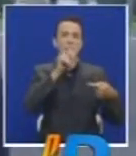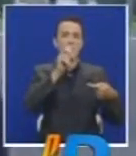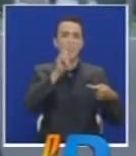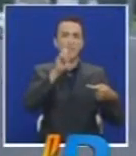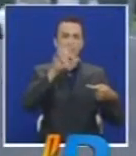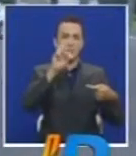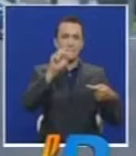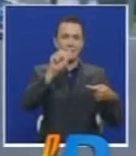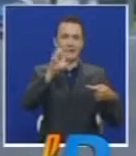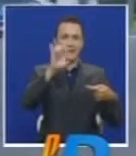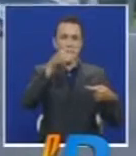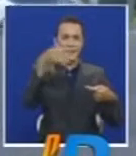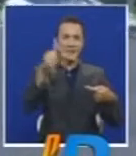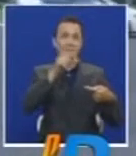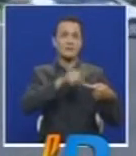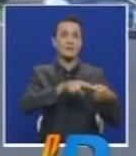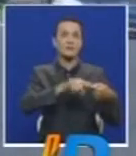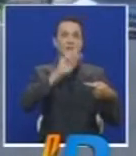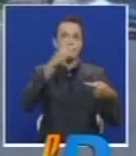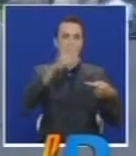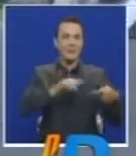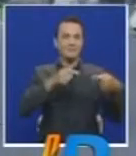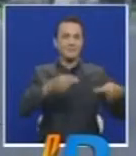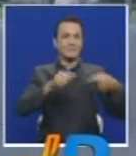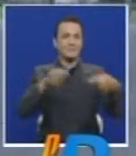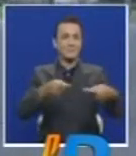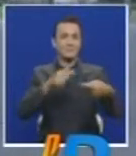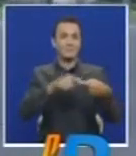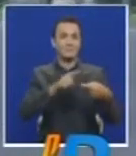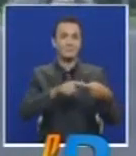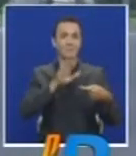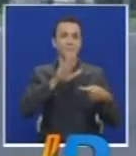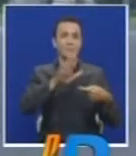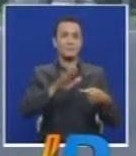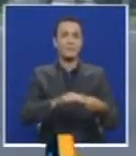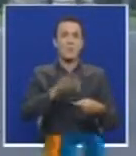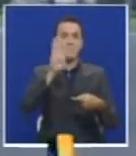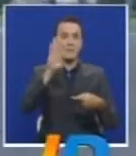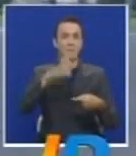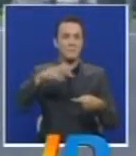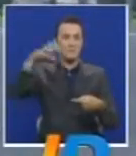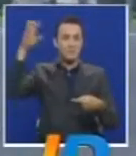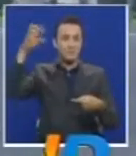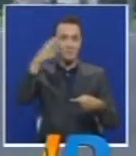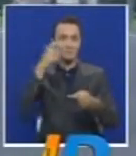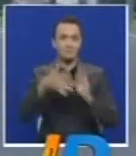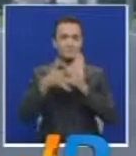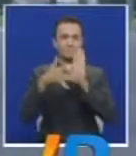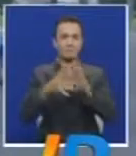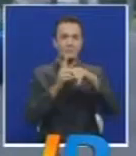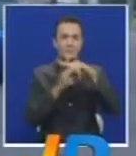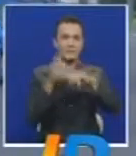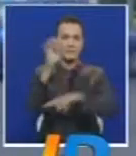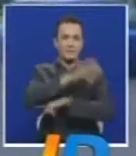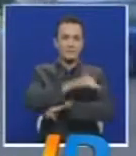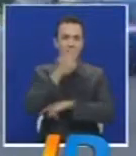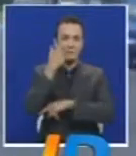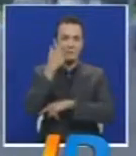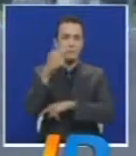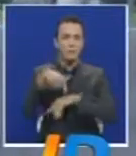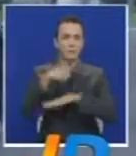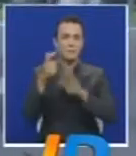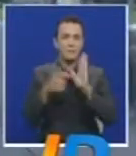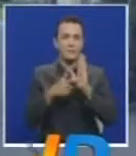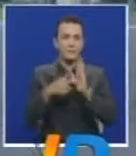la tercera jornada de la fase semifinal o cuadrangulares del torneo de la categoría B profesional. Aquí en Más Pacífico, la previa de este